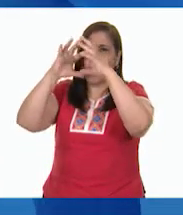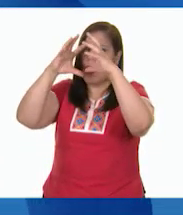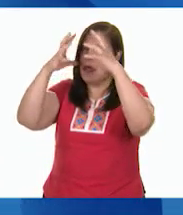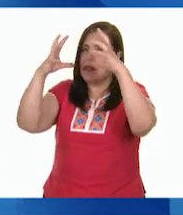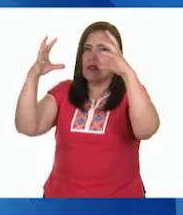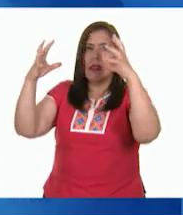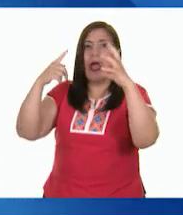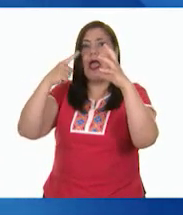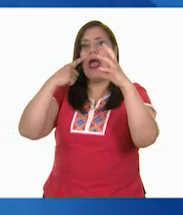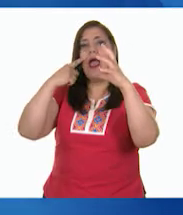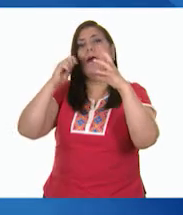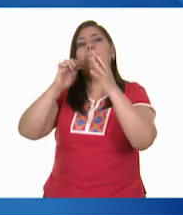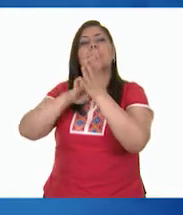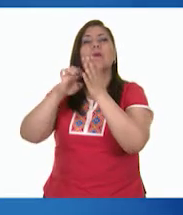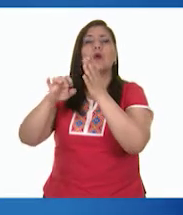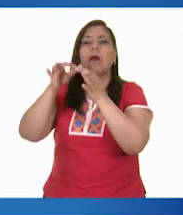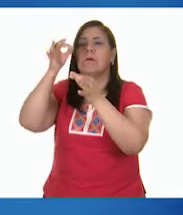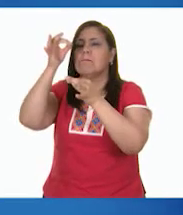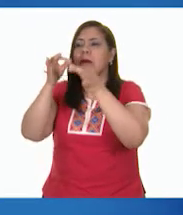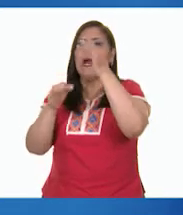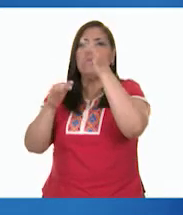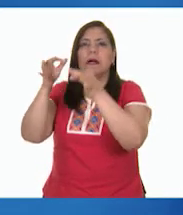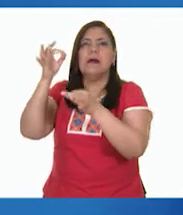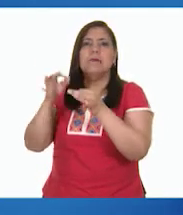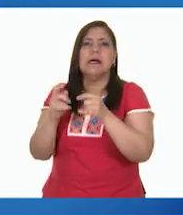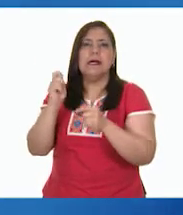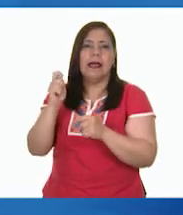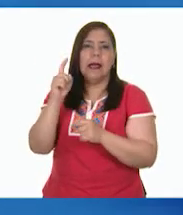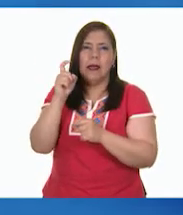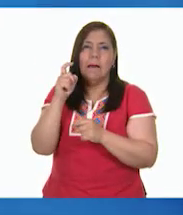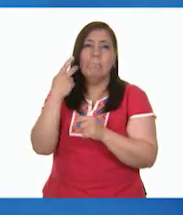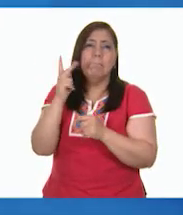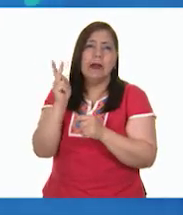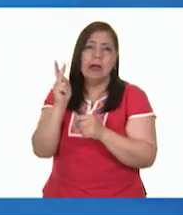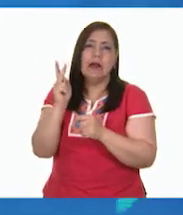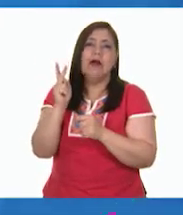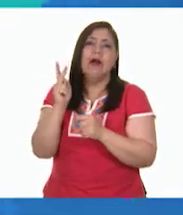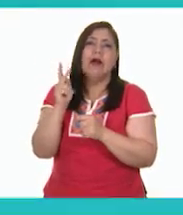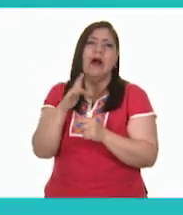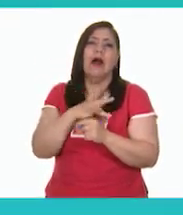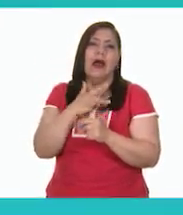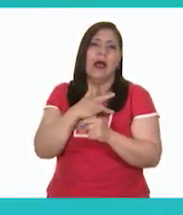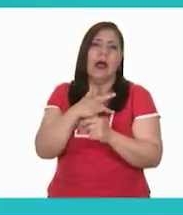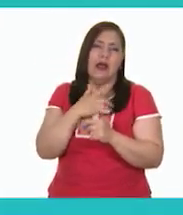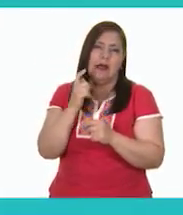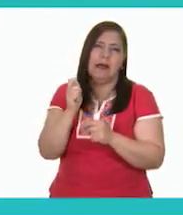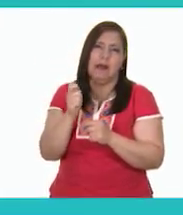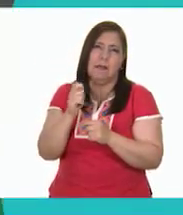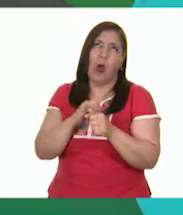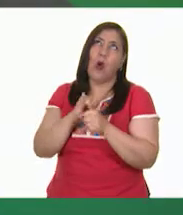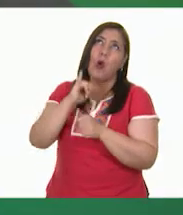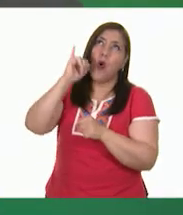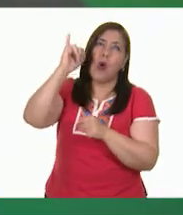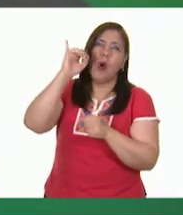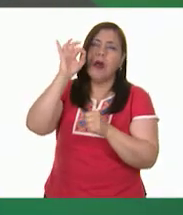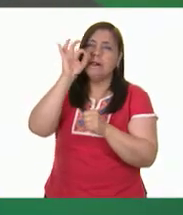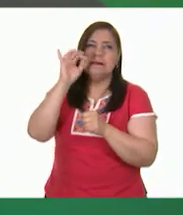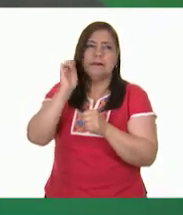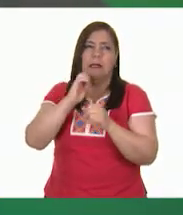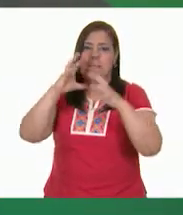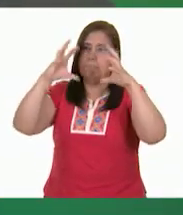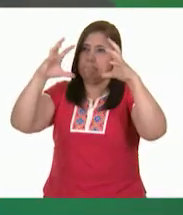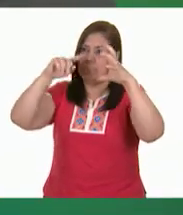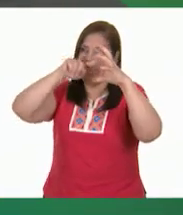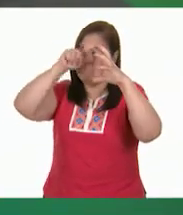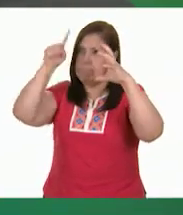de agua, es decir, un líquido, pero está tan pequeñito que se mantiene a esa altura. Es decir, una nube